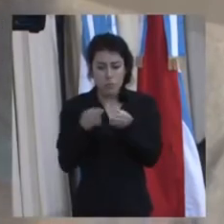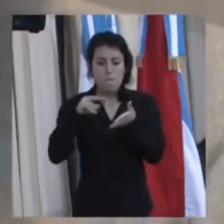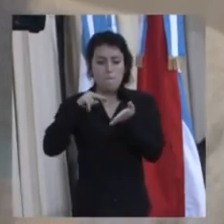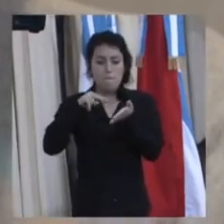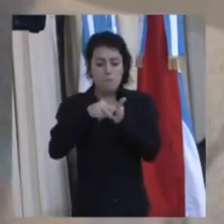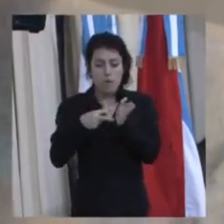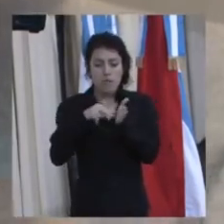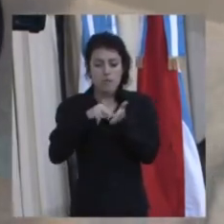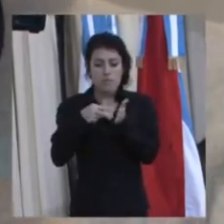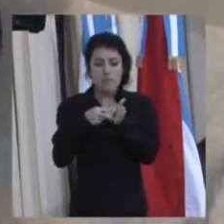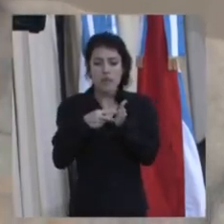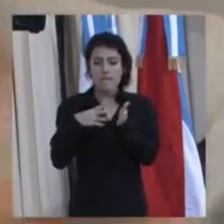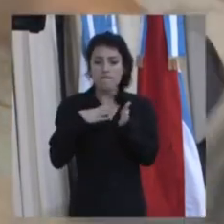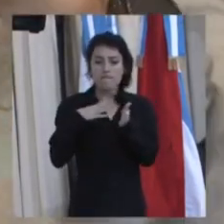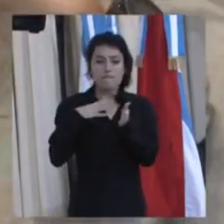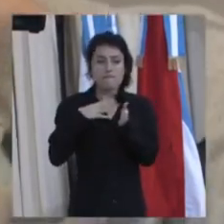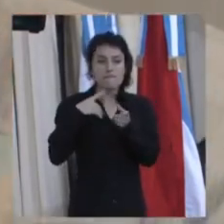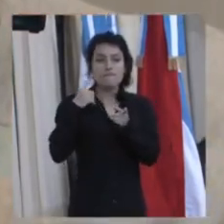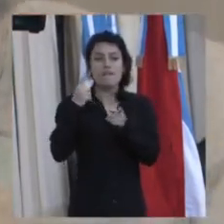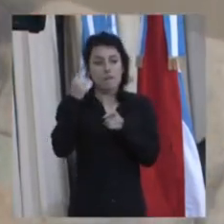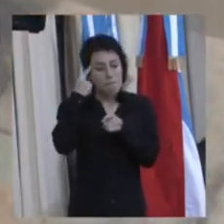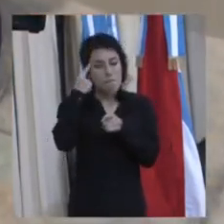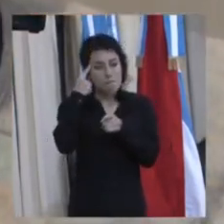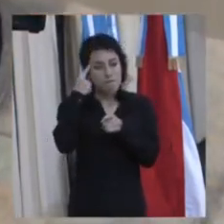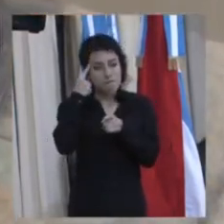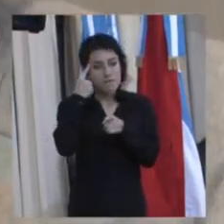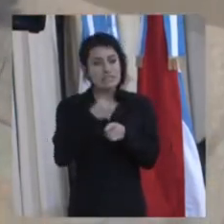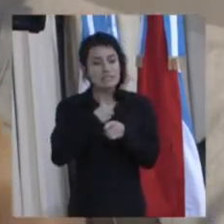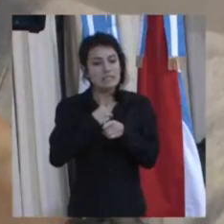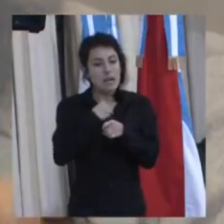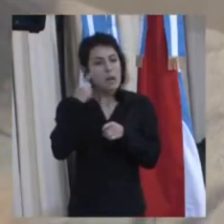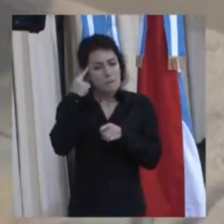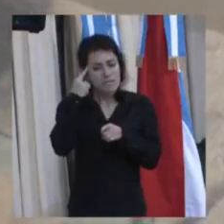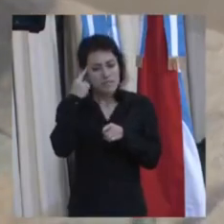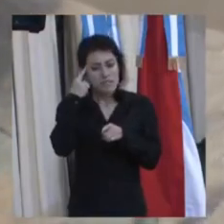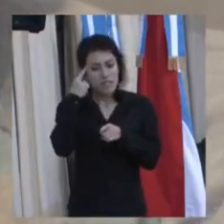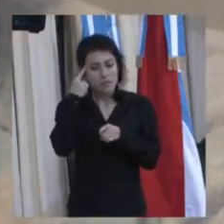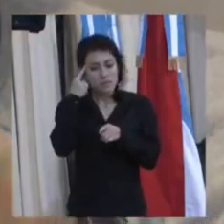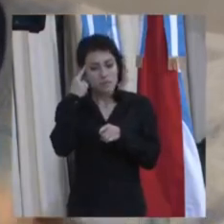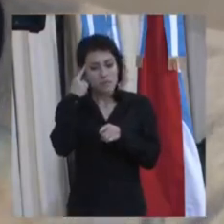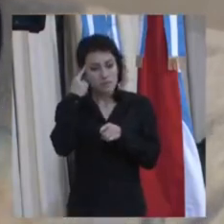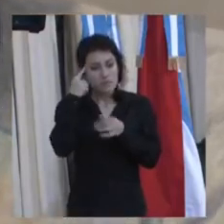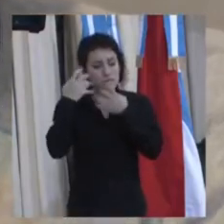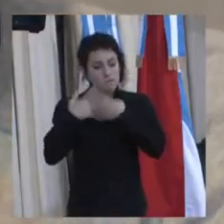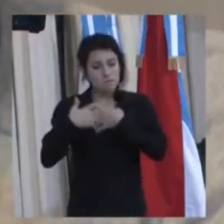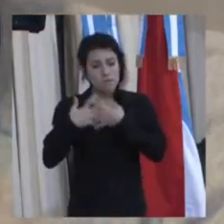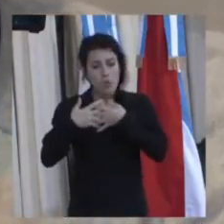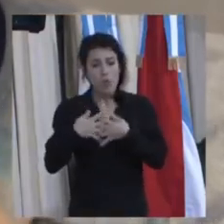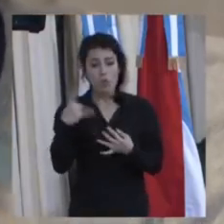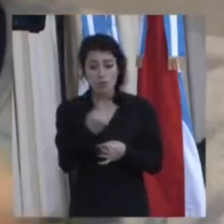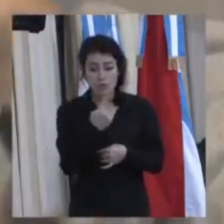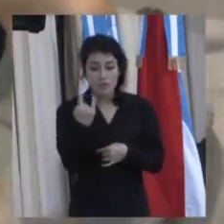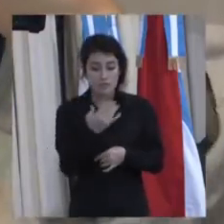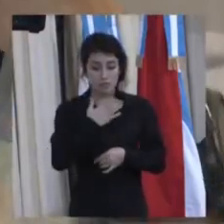problemas que tenemos que pensar y que tiene sentido pensarlos si concebimos a nuestras universidades,